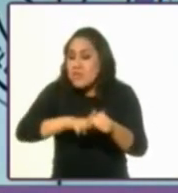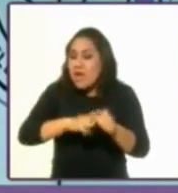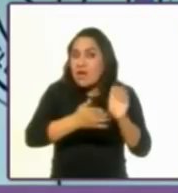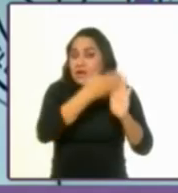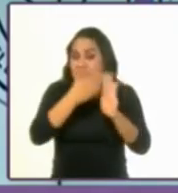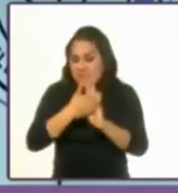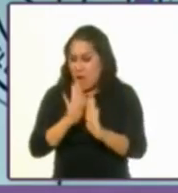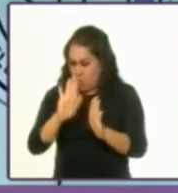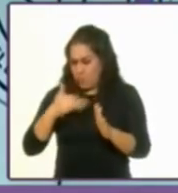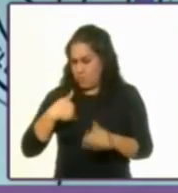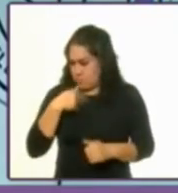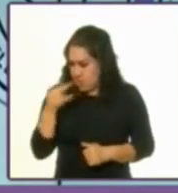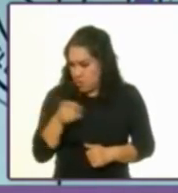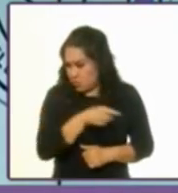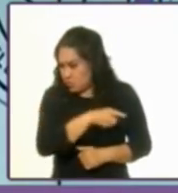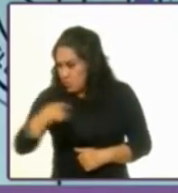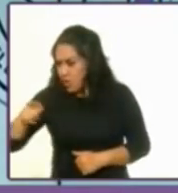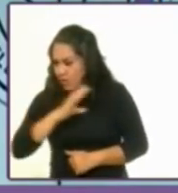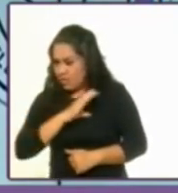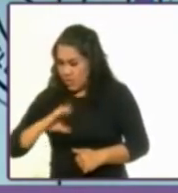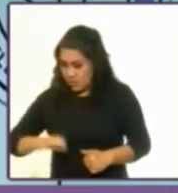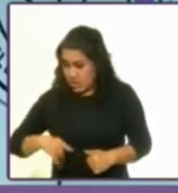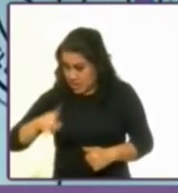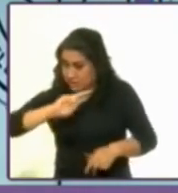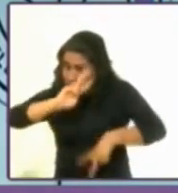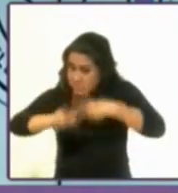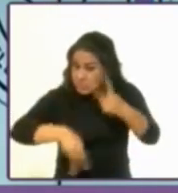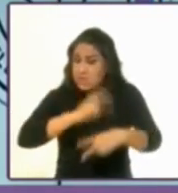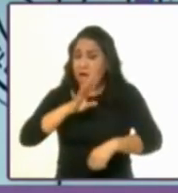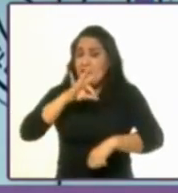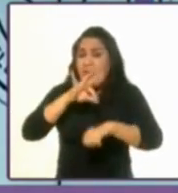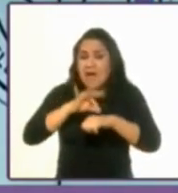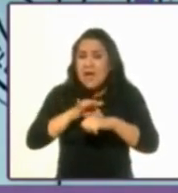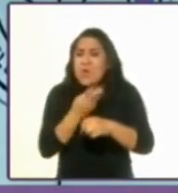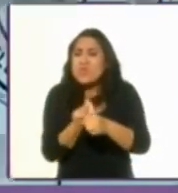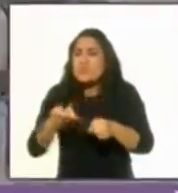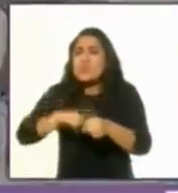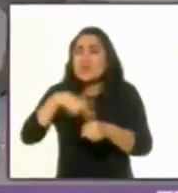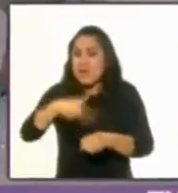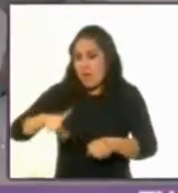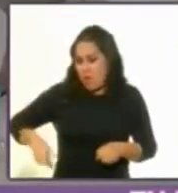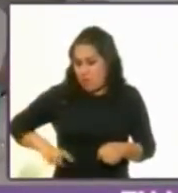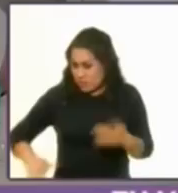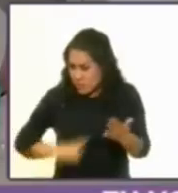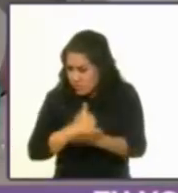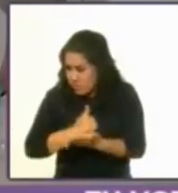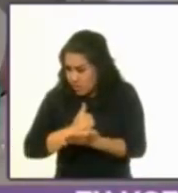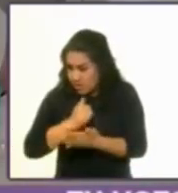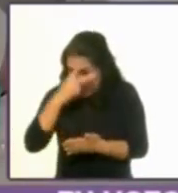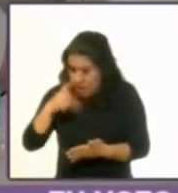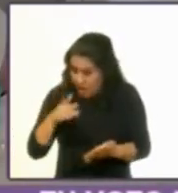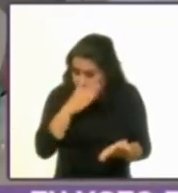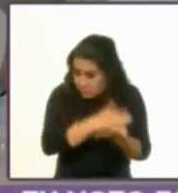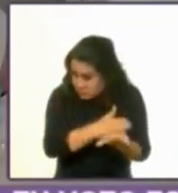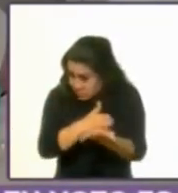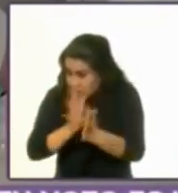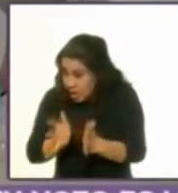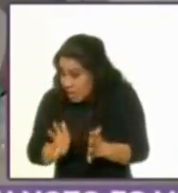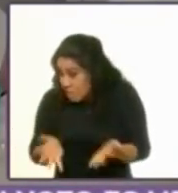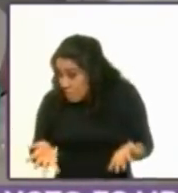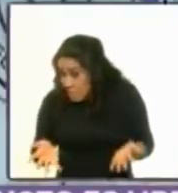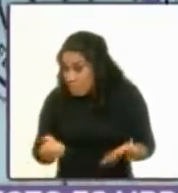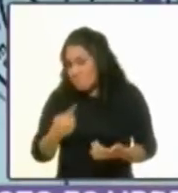alguno de los candidatos si existe se ha asistido a un centro de salud a un hospital del gobierno de la ciudad de mexico creo que